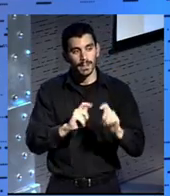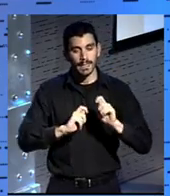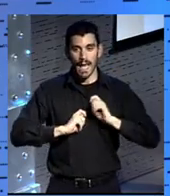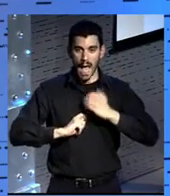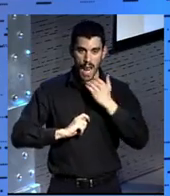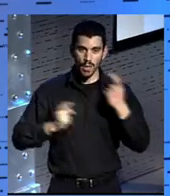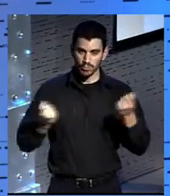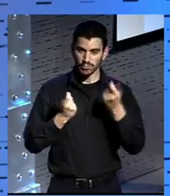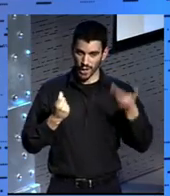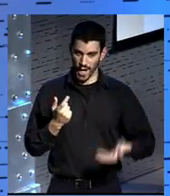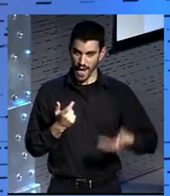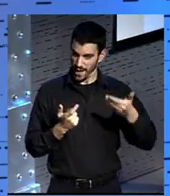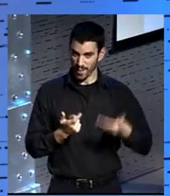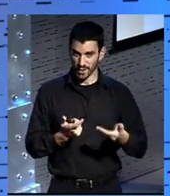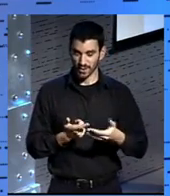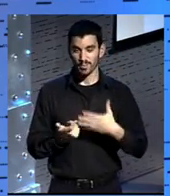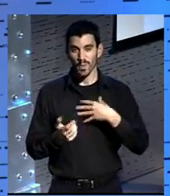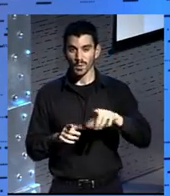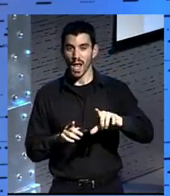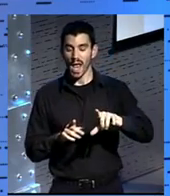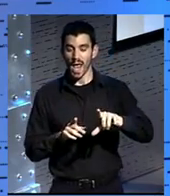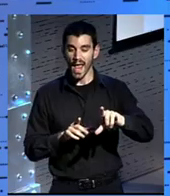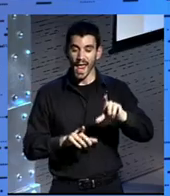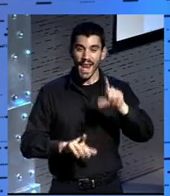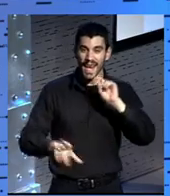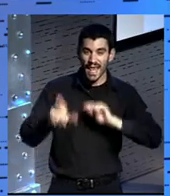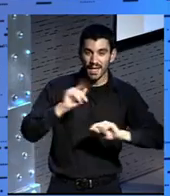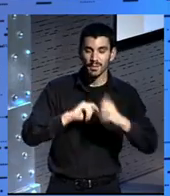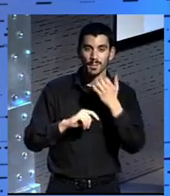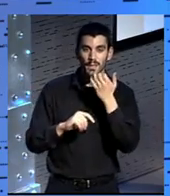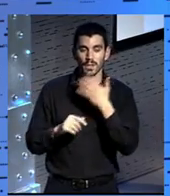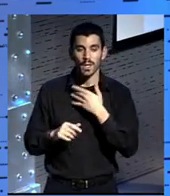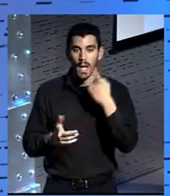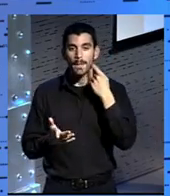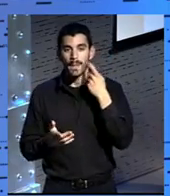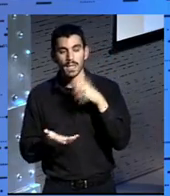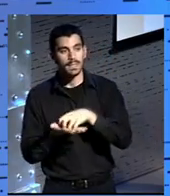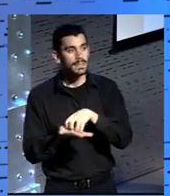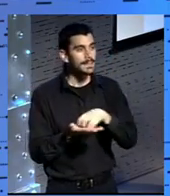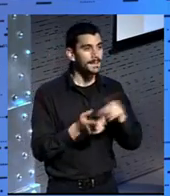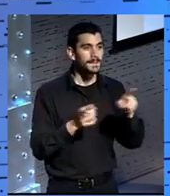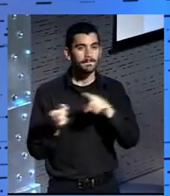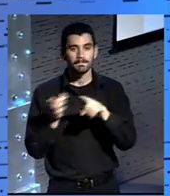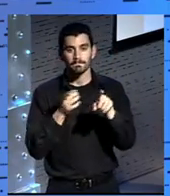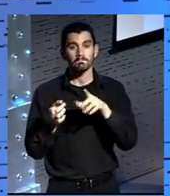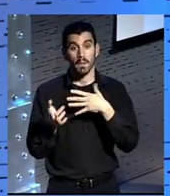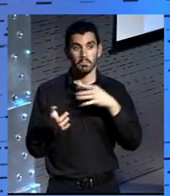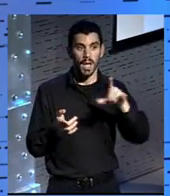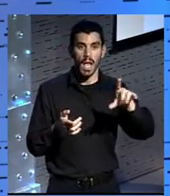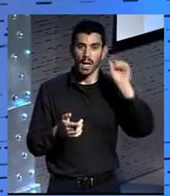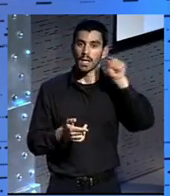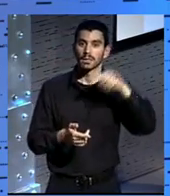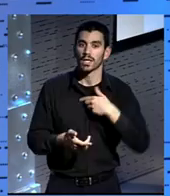fundamental para la elección de con quién se establece esa relación de confianza, que al final